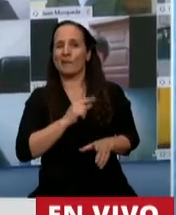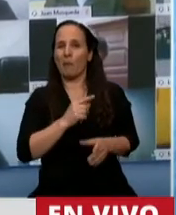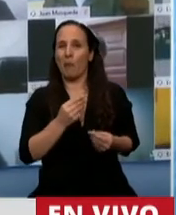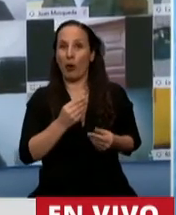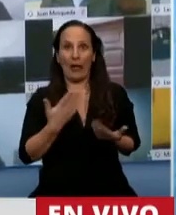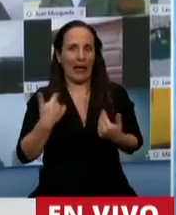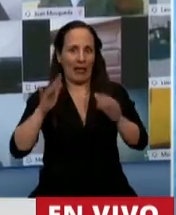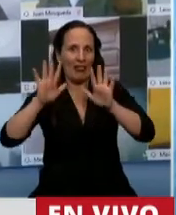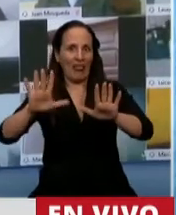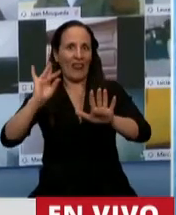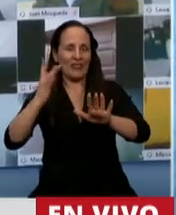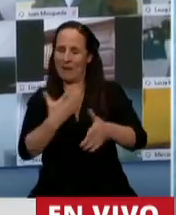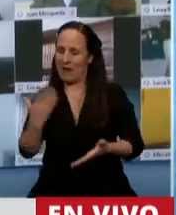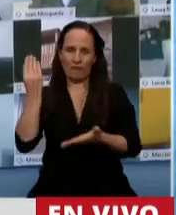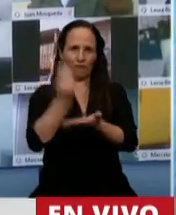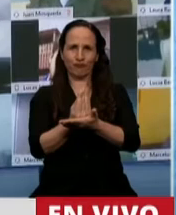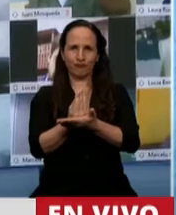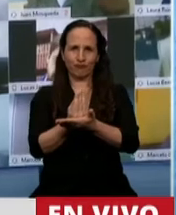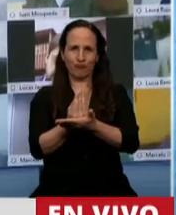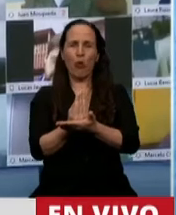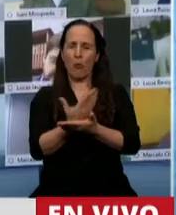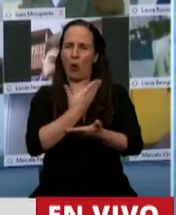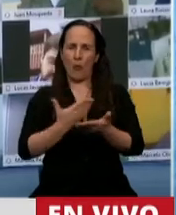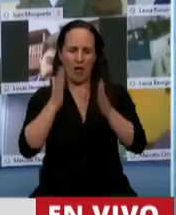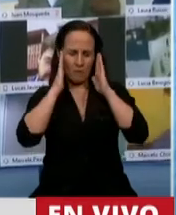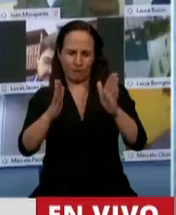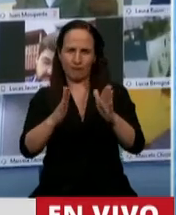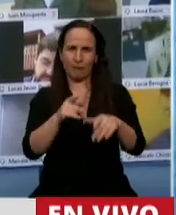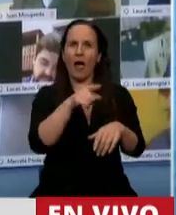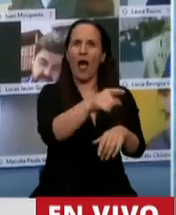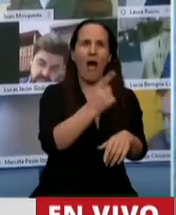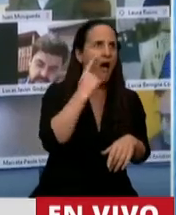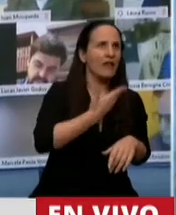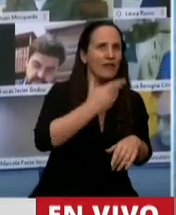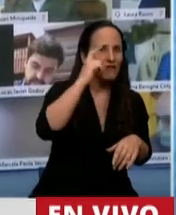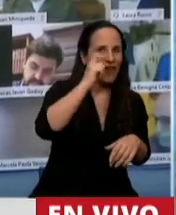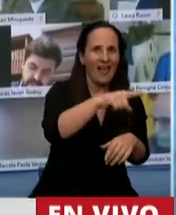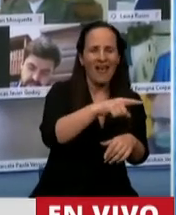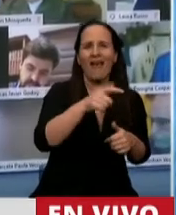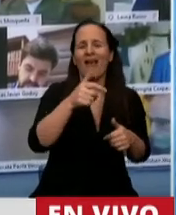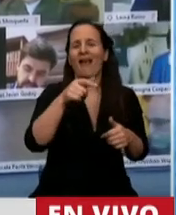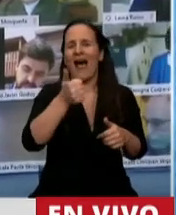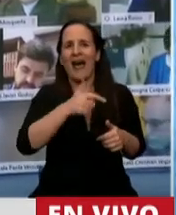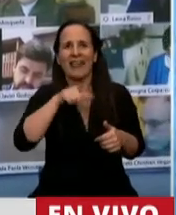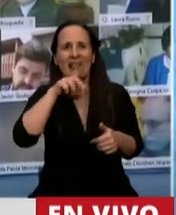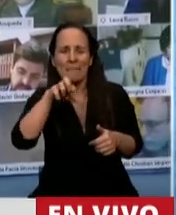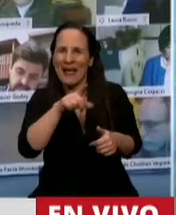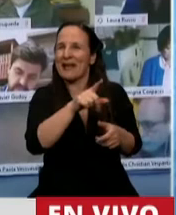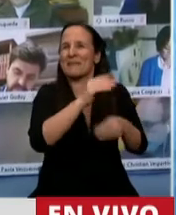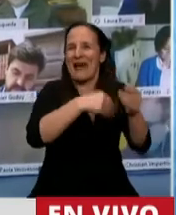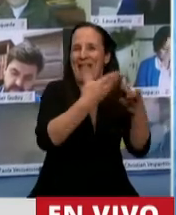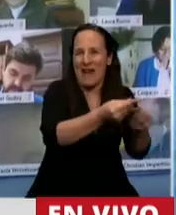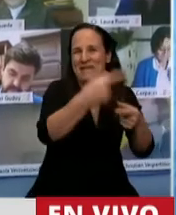un Estado presente. Estamos presentes con el IFE para los 9 millones de argentinos, con las ATP, con las que